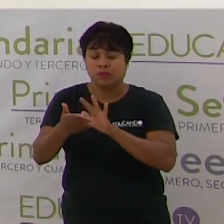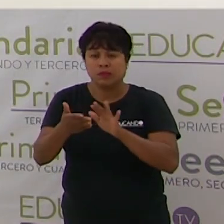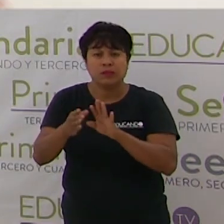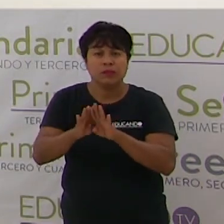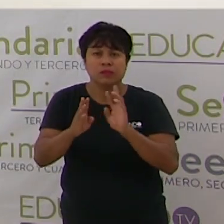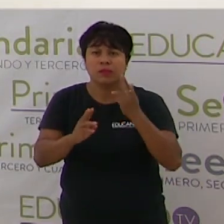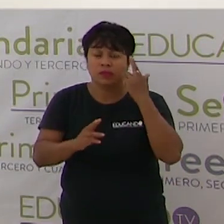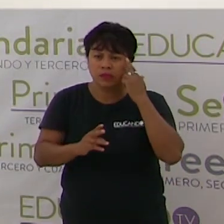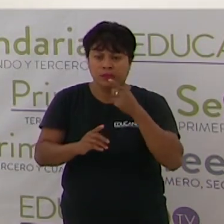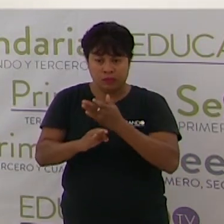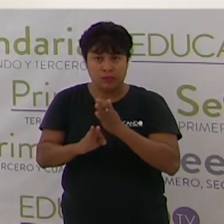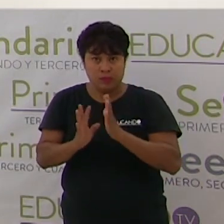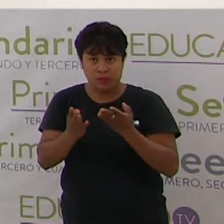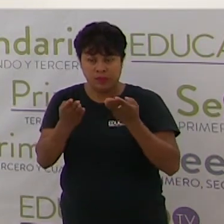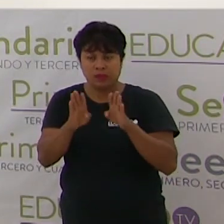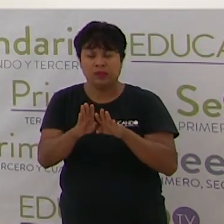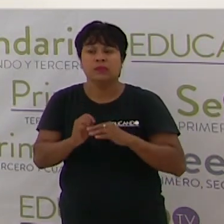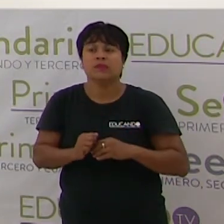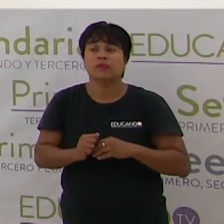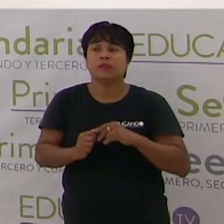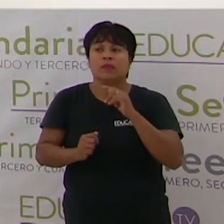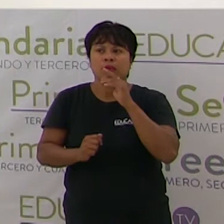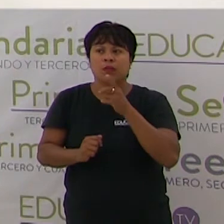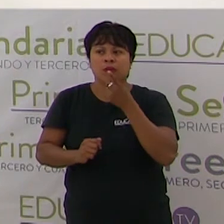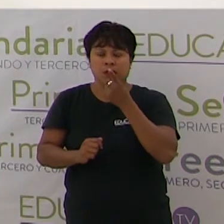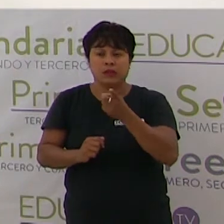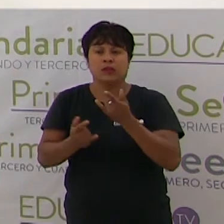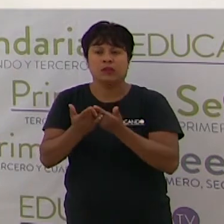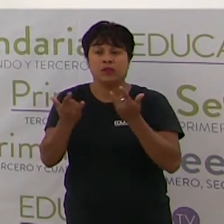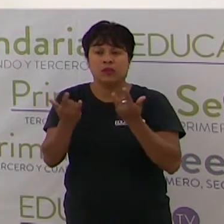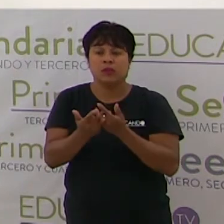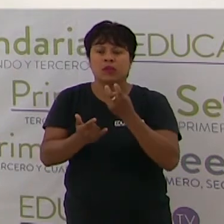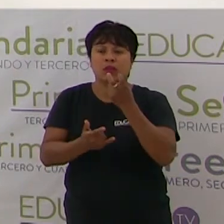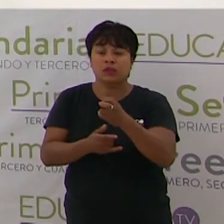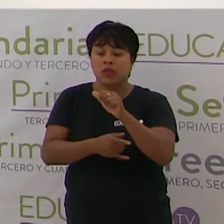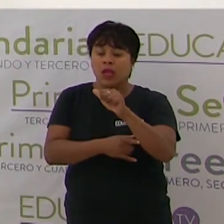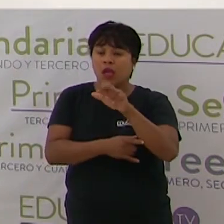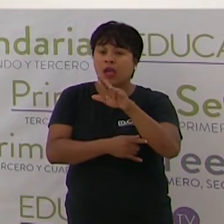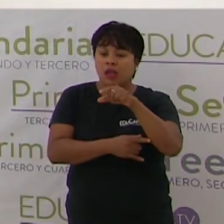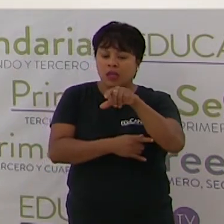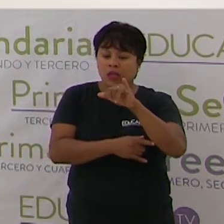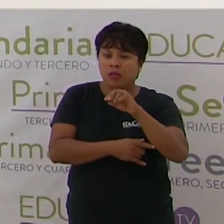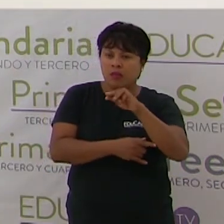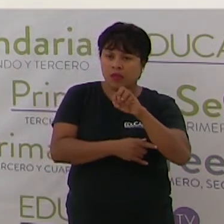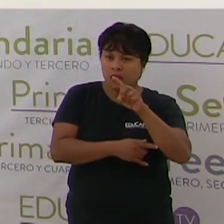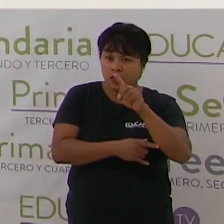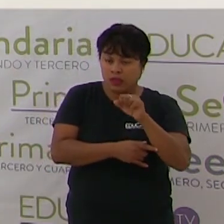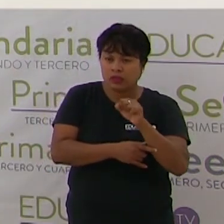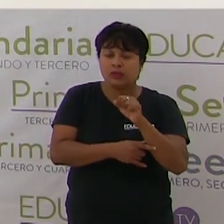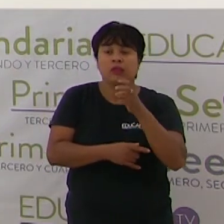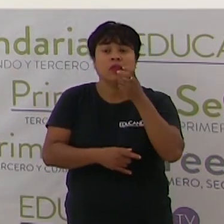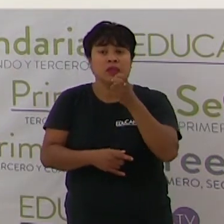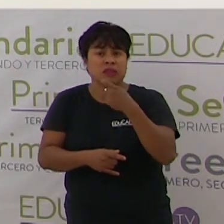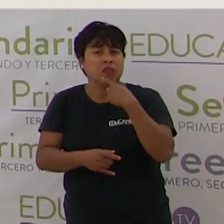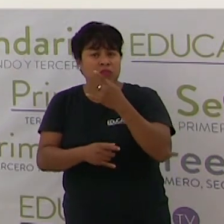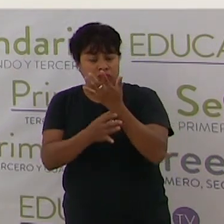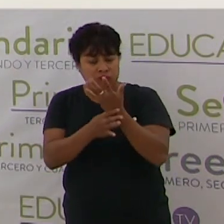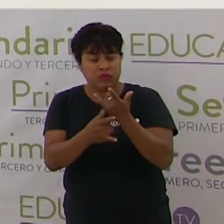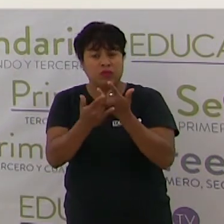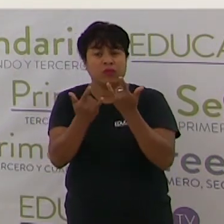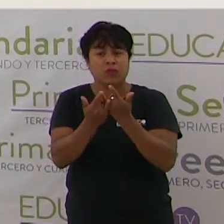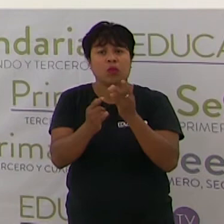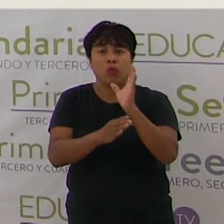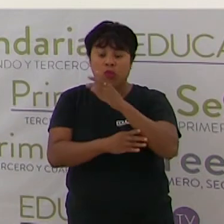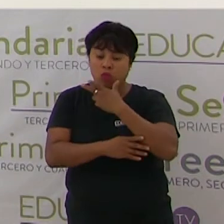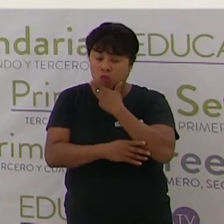lo vamos a cerrar. Cuenta la historia que este principio de Arquímedes también en el momento que